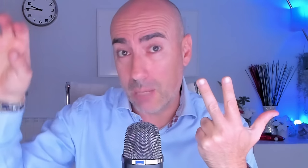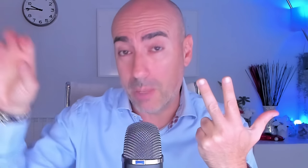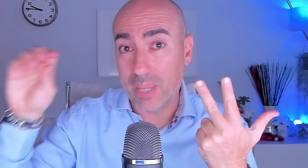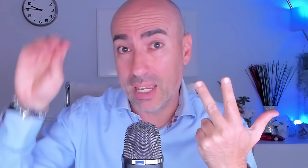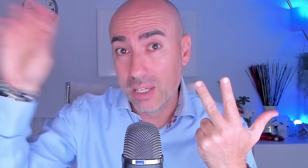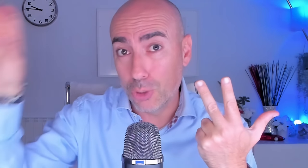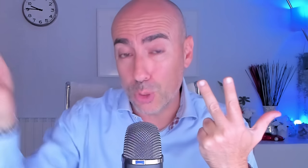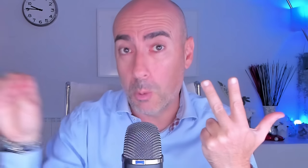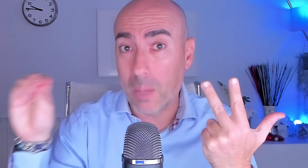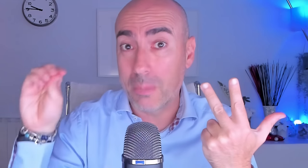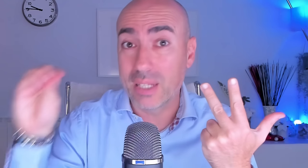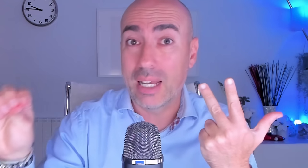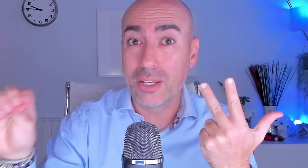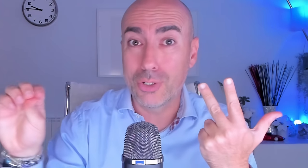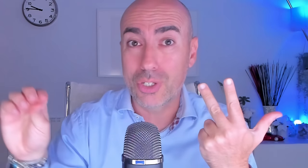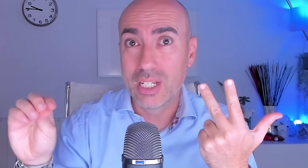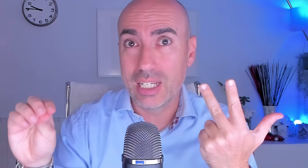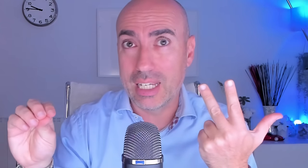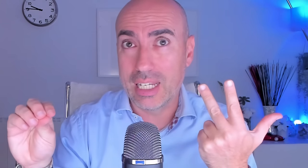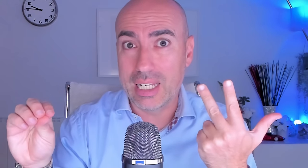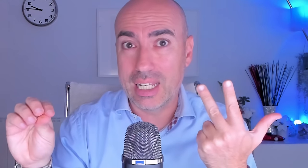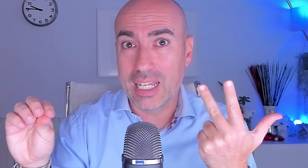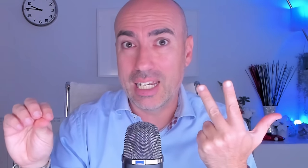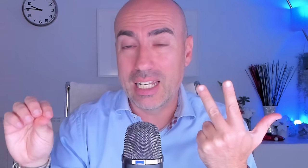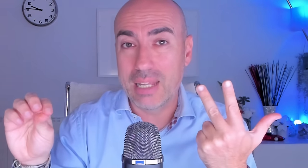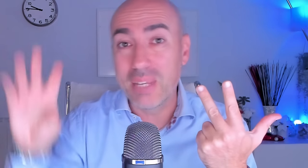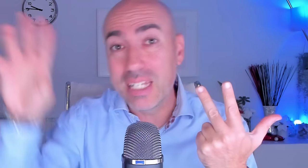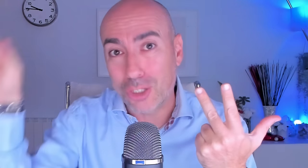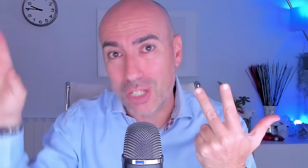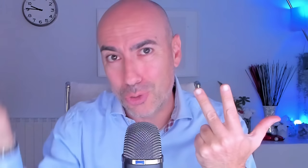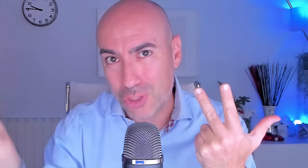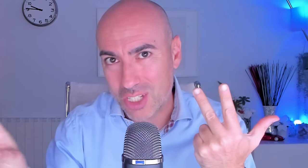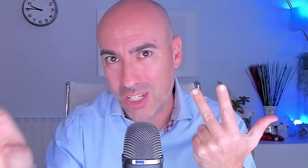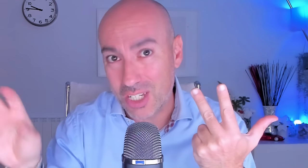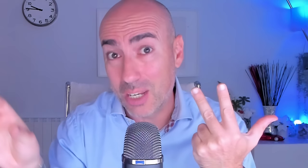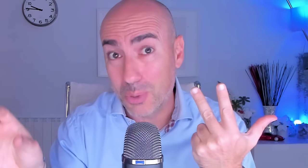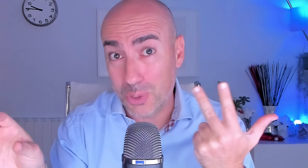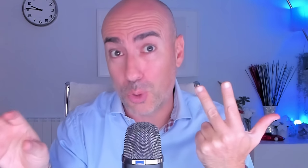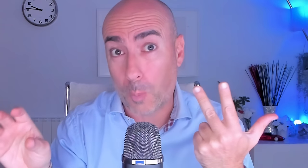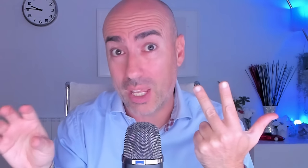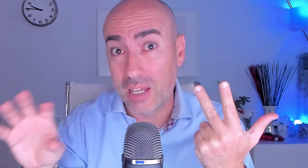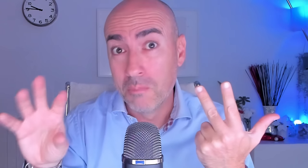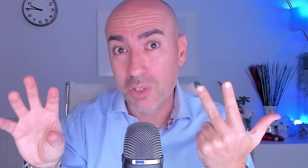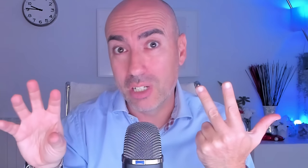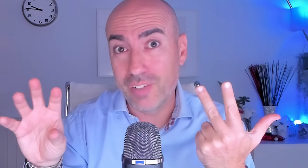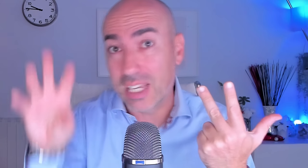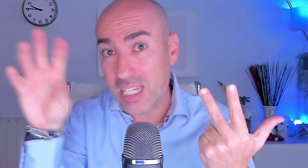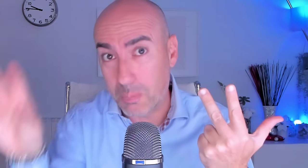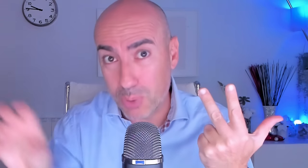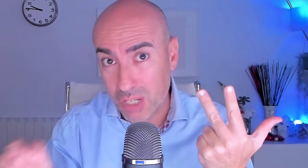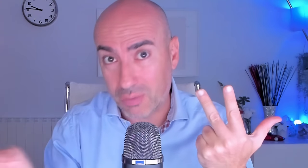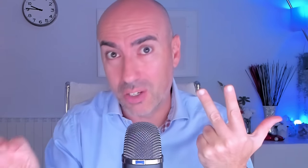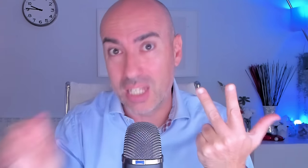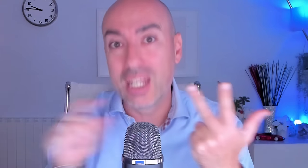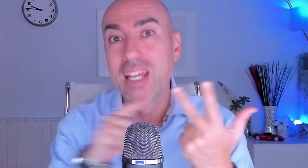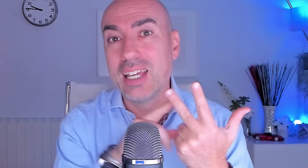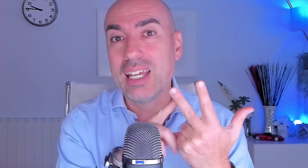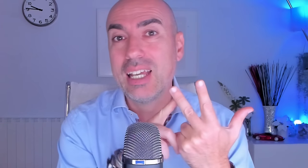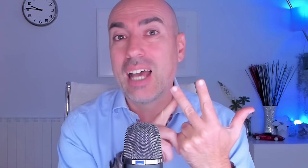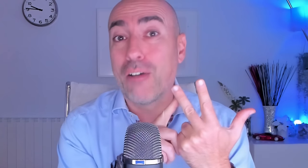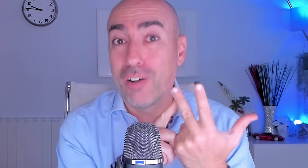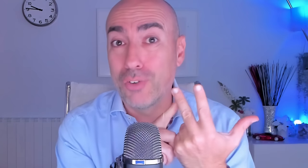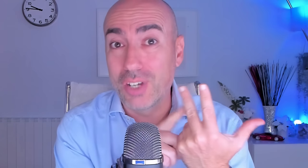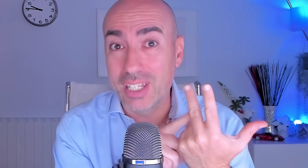como ha sido el PP otros grupos parlamentarios el el ministro de asuntos exteriores de la Unión Europea con el fin de que se posicionen